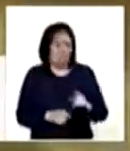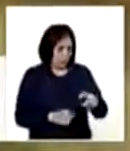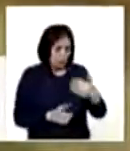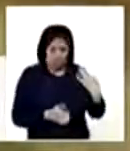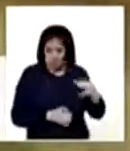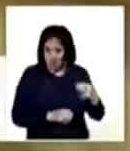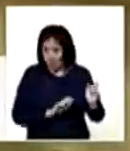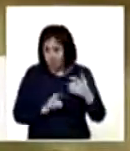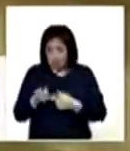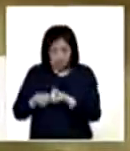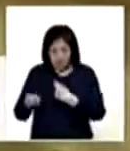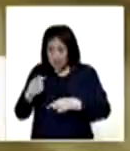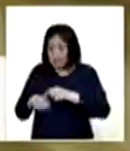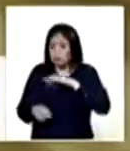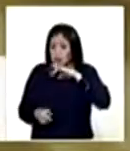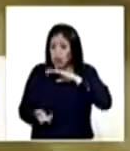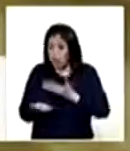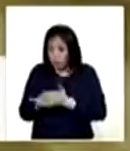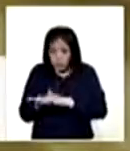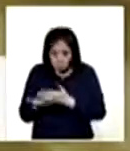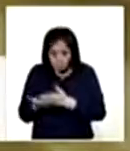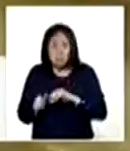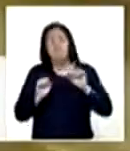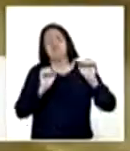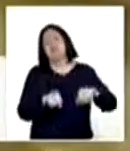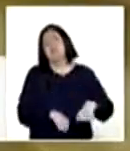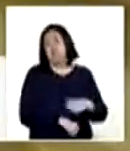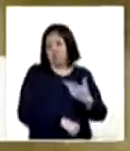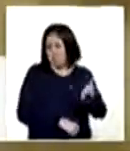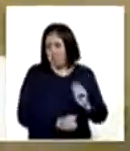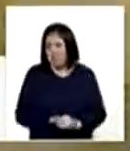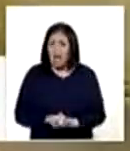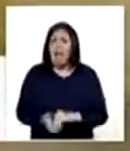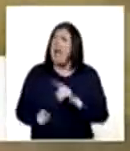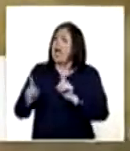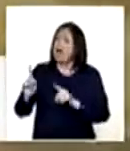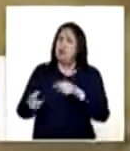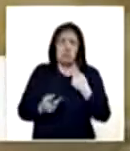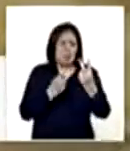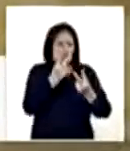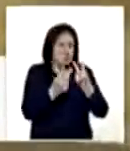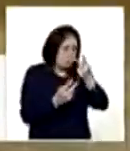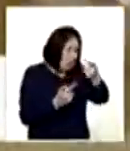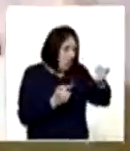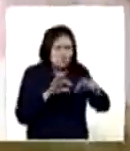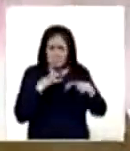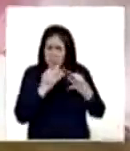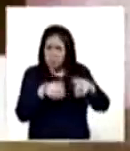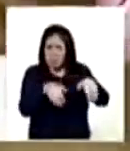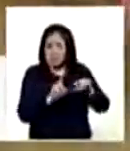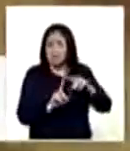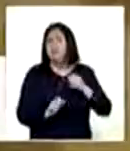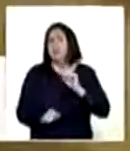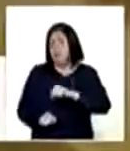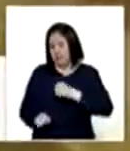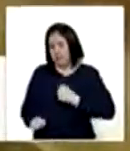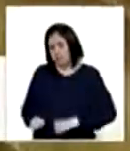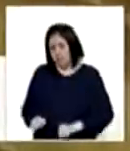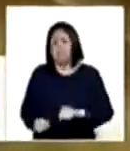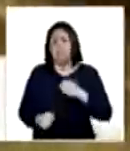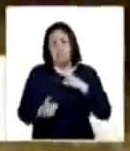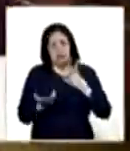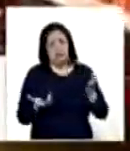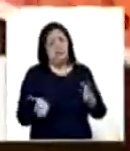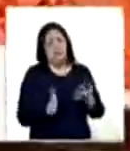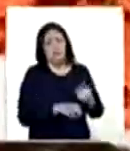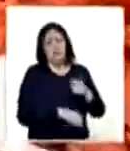vendido chicharroncitos, señora? Todo el tiempo. ¿Y usted alguna vez ha venido a visitar a alguien aquí? ¿Tiene algún familiar aquí? Mi hijita finadita. Oh,